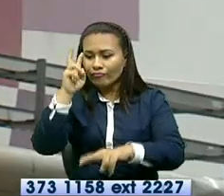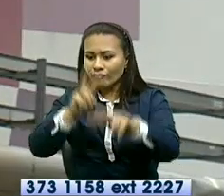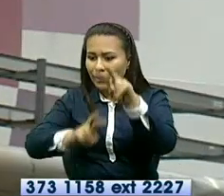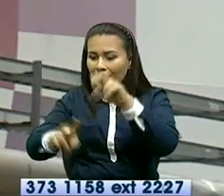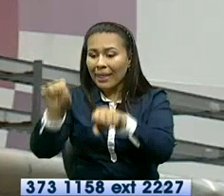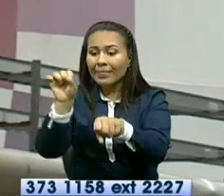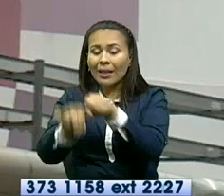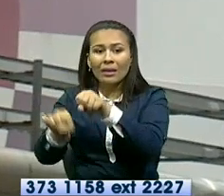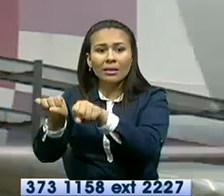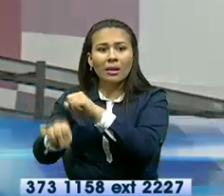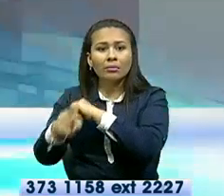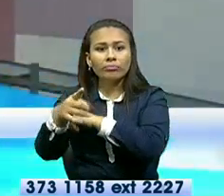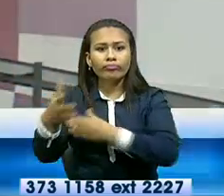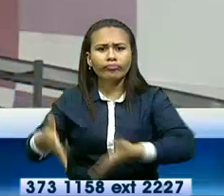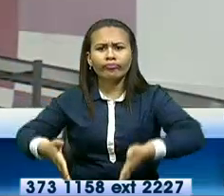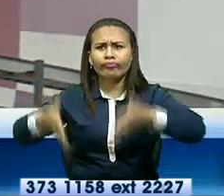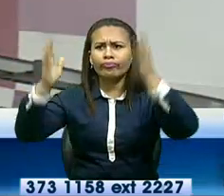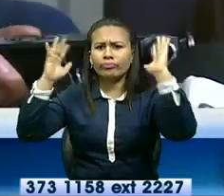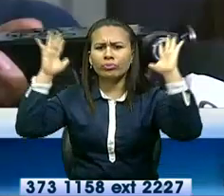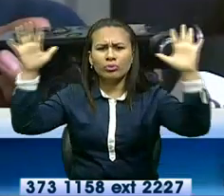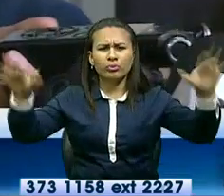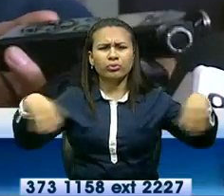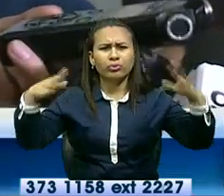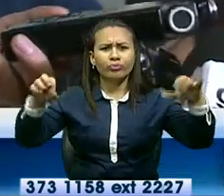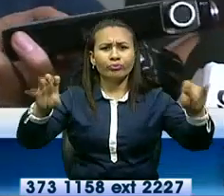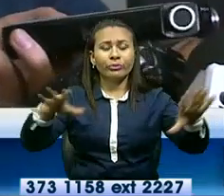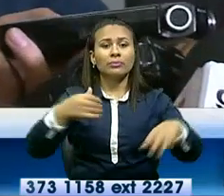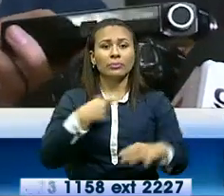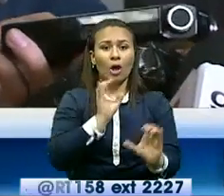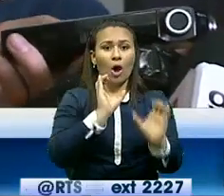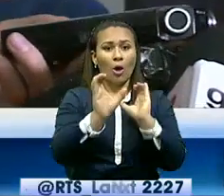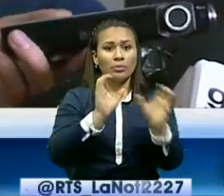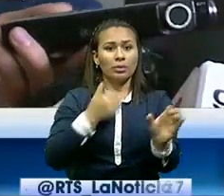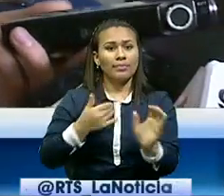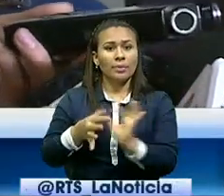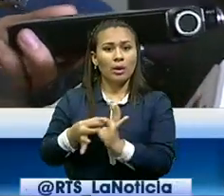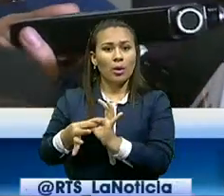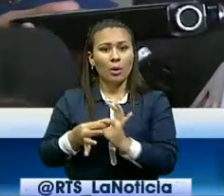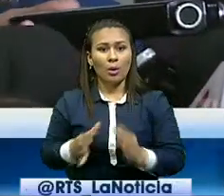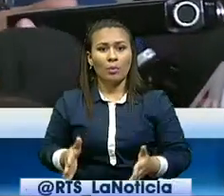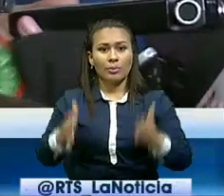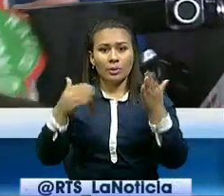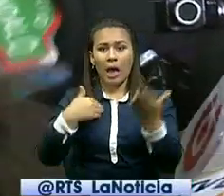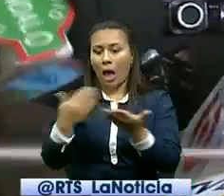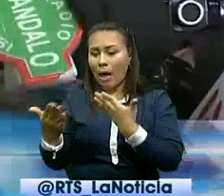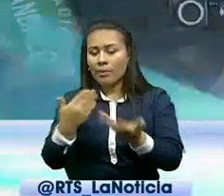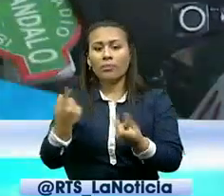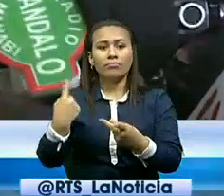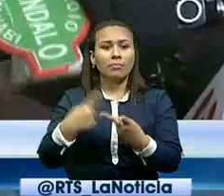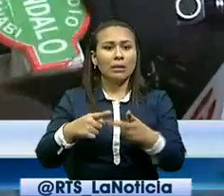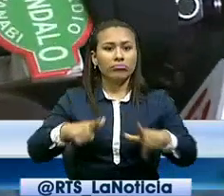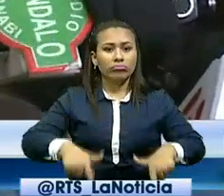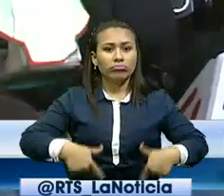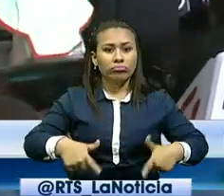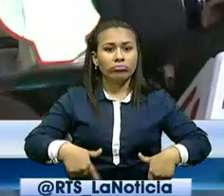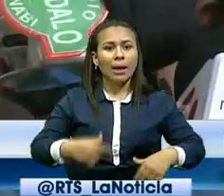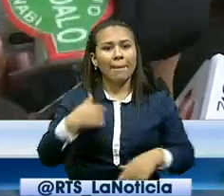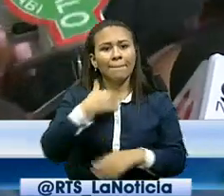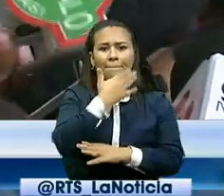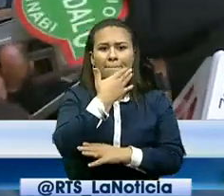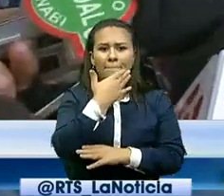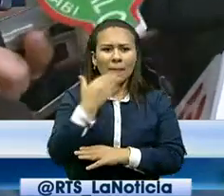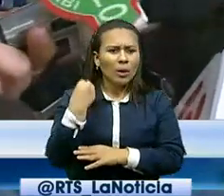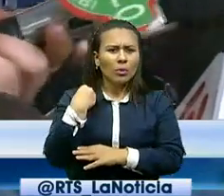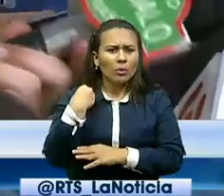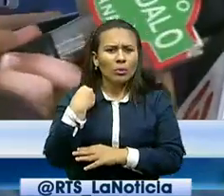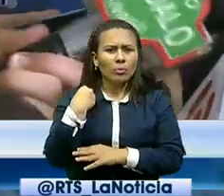recientemente repotenciada refinería de Esmeraldas. Voy a conversar con mis compañeros y hablaré también con el señor presidente a fin de que una comisión